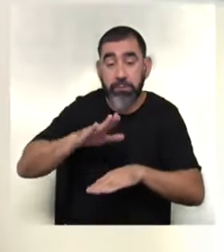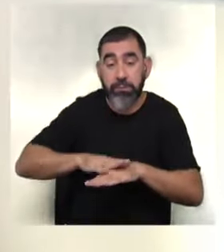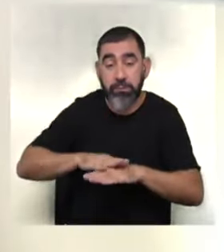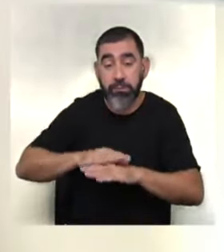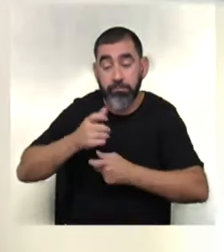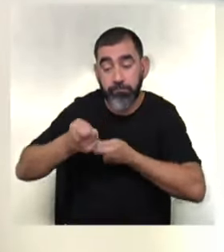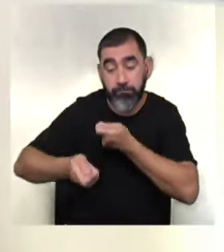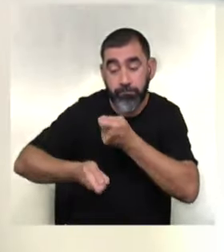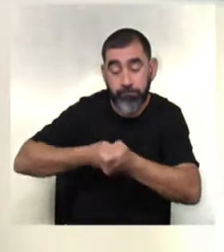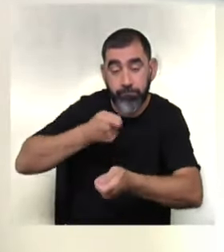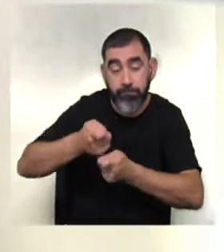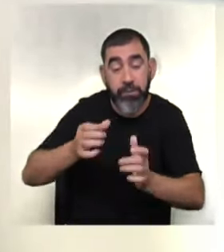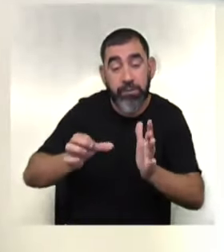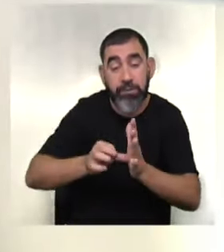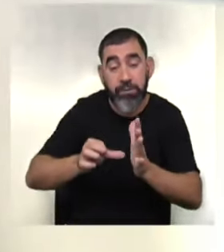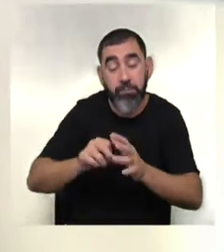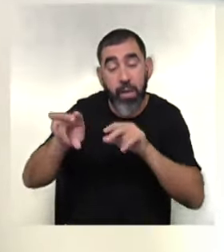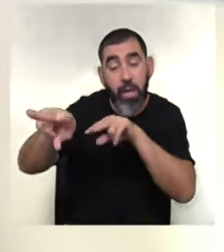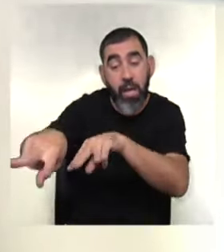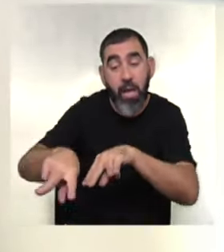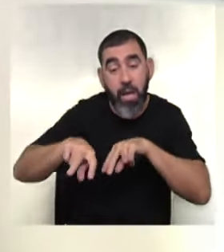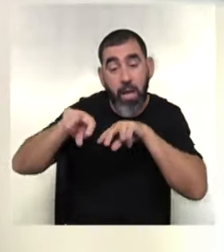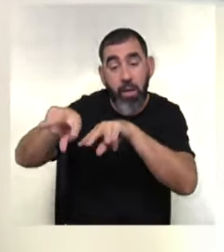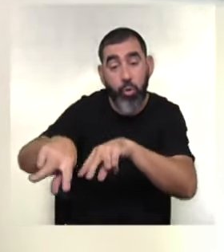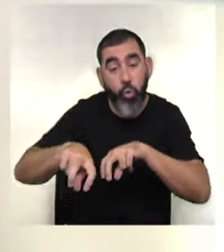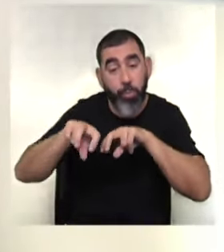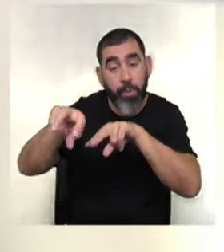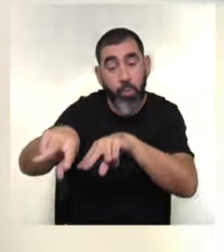construir sistemas agropecuarios justamente